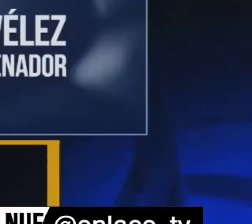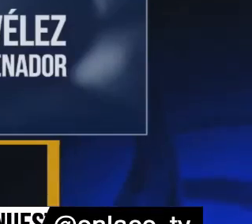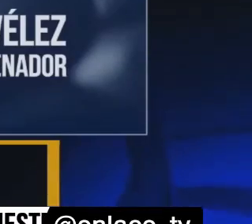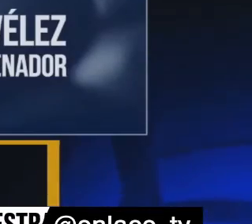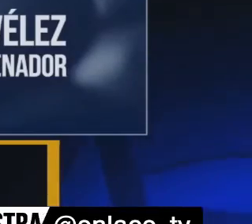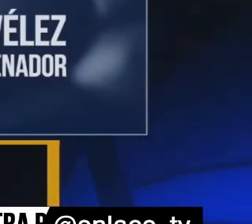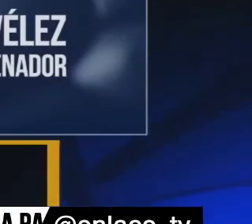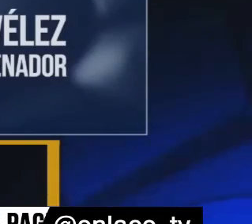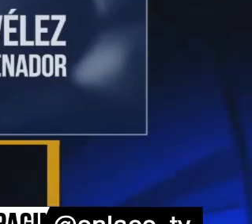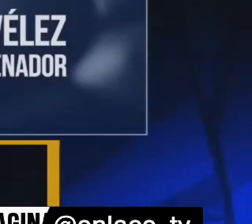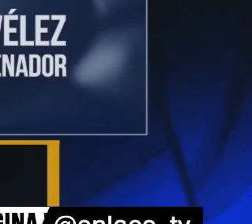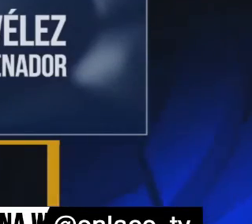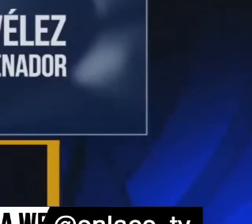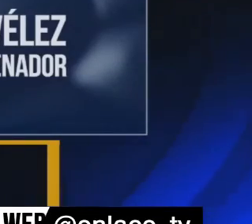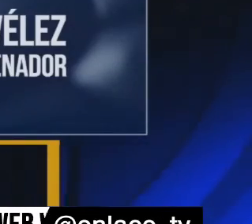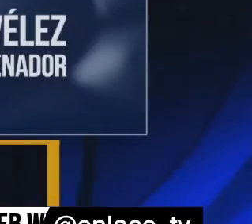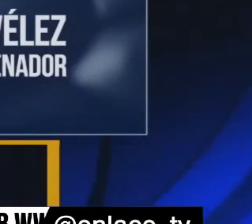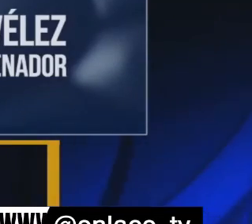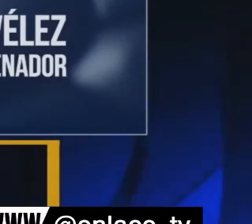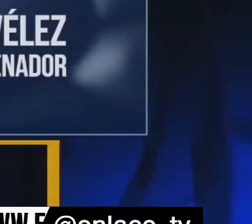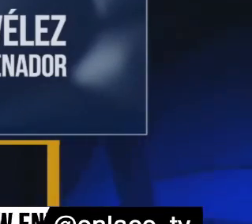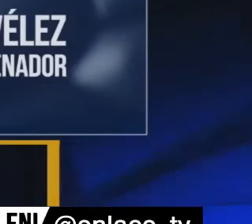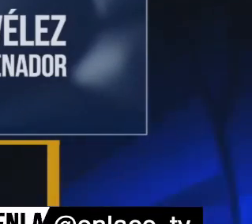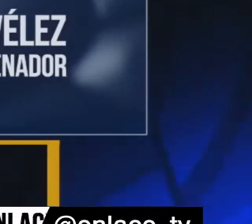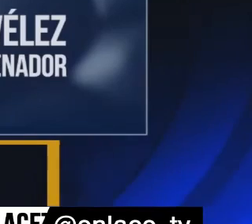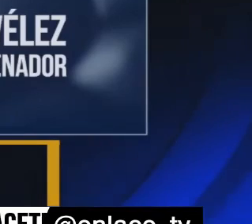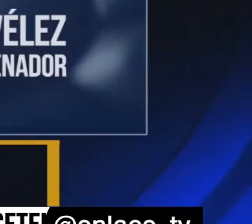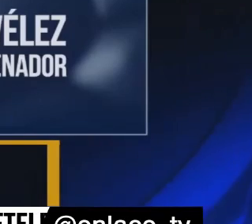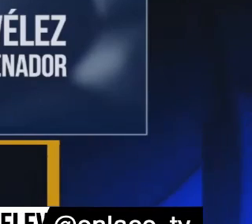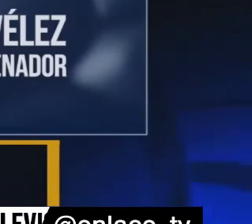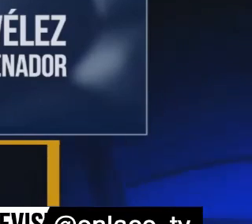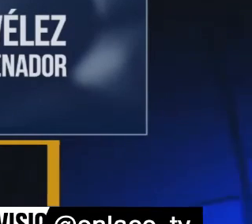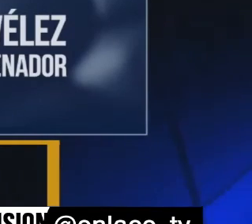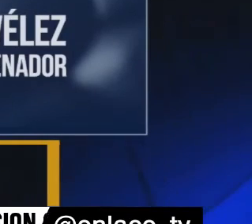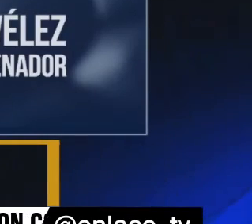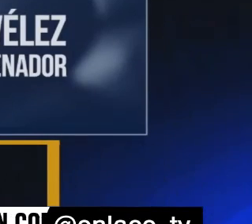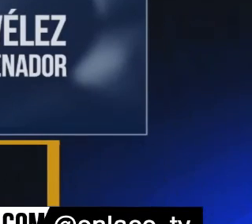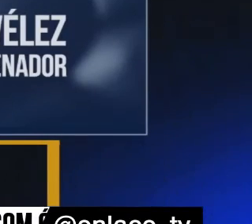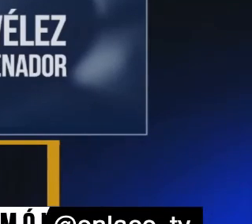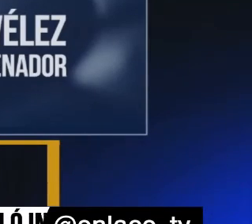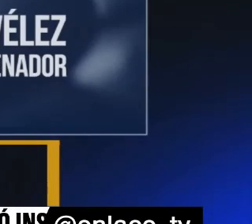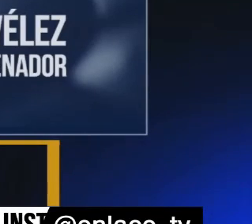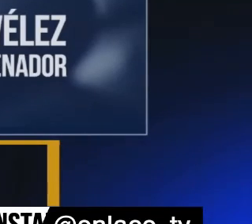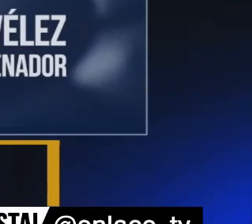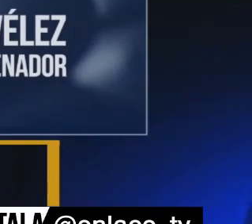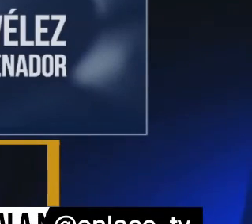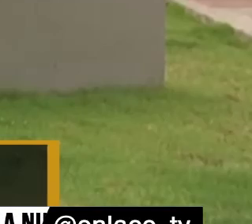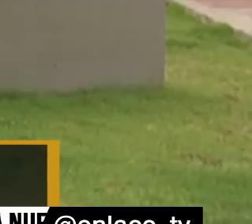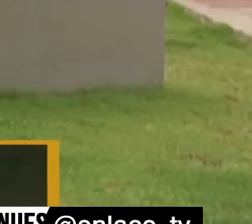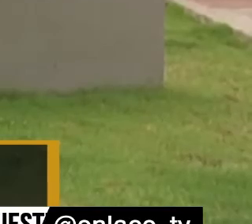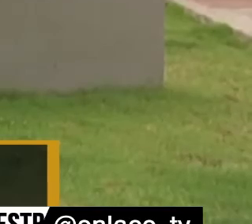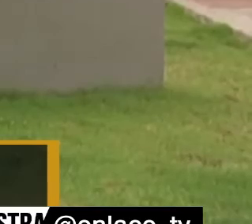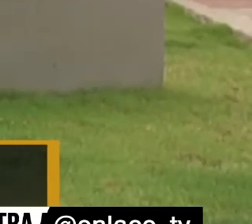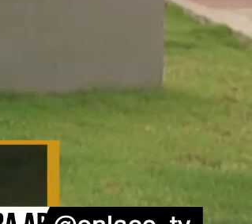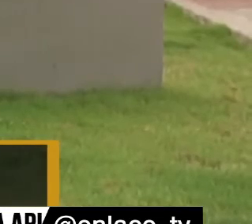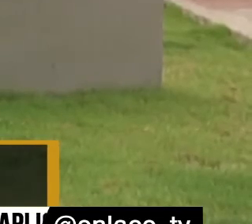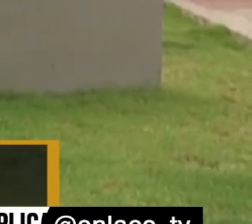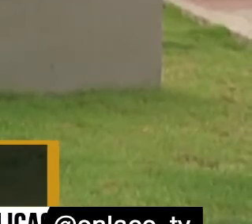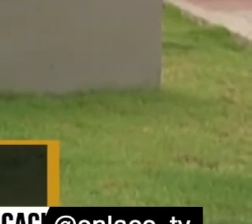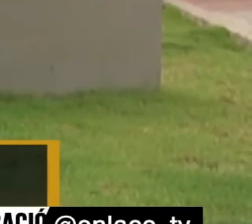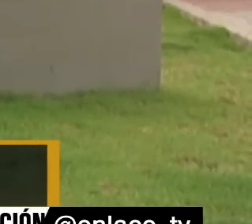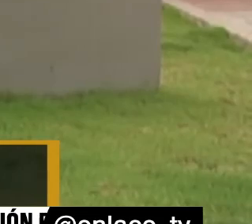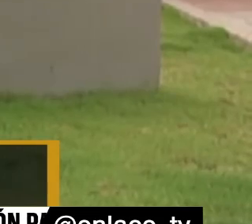Primero, yo no soy partidario de que vendan el control estatal en Ecopetrol ni que vendan más de Ecopetrol menos a los precios